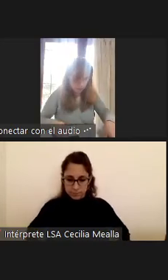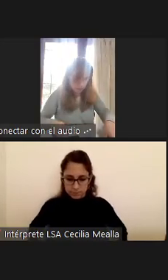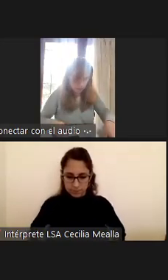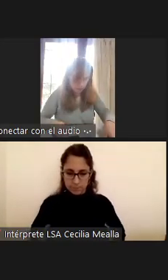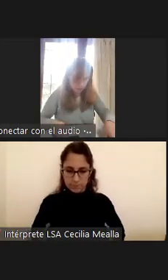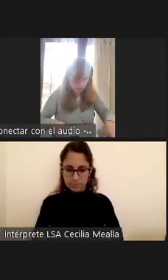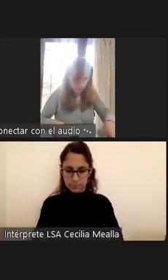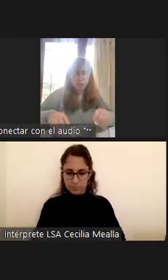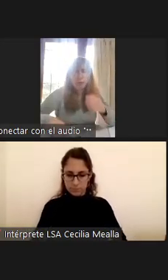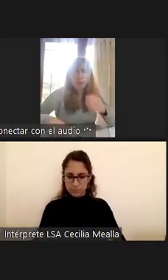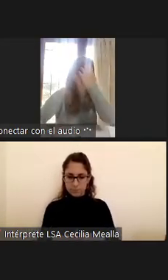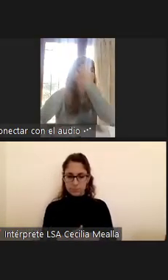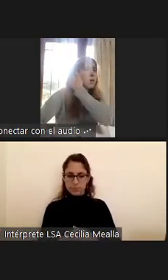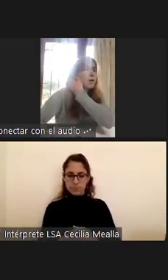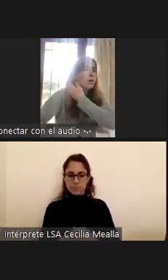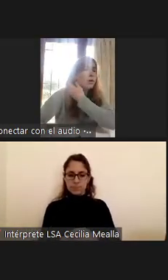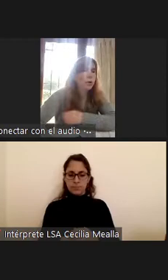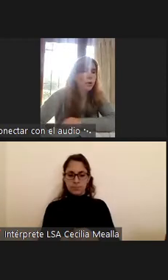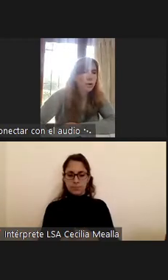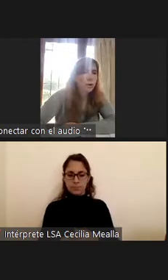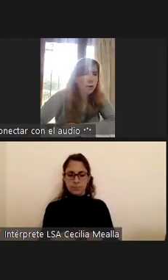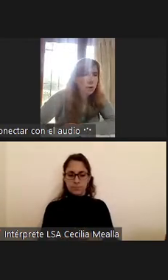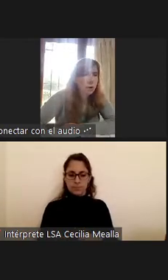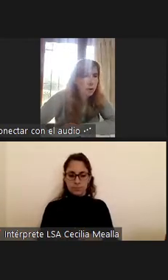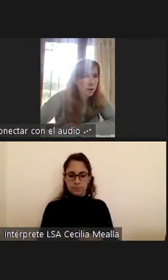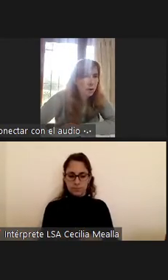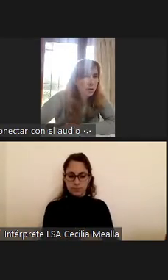Bueno, seguimos.